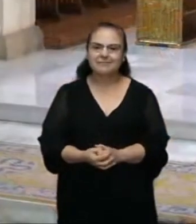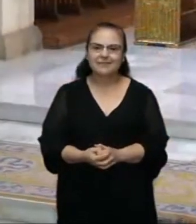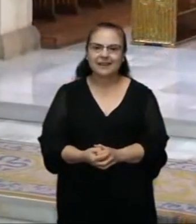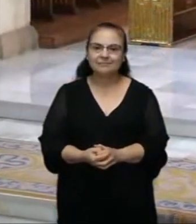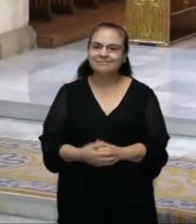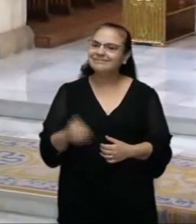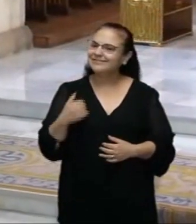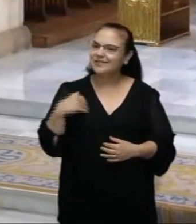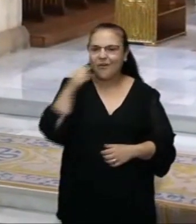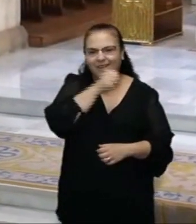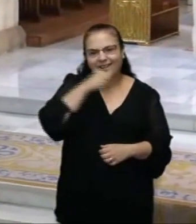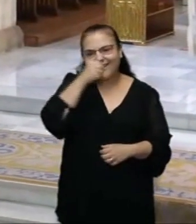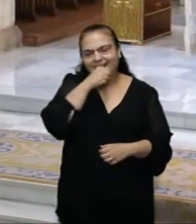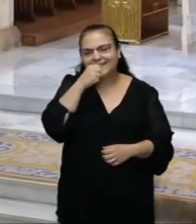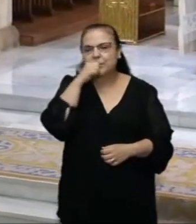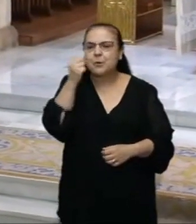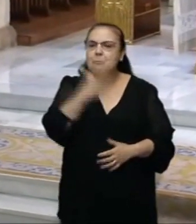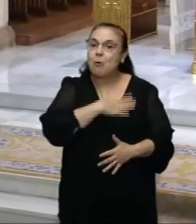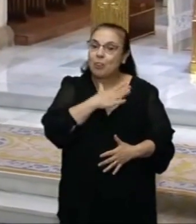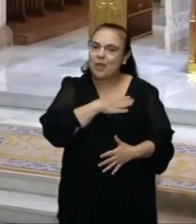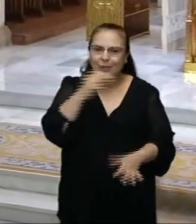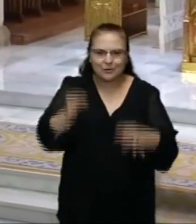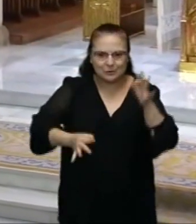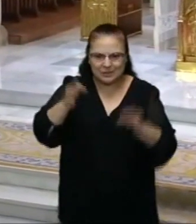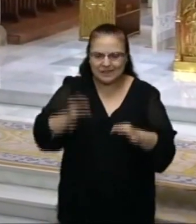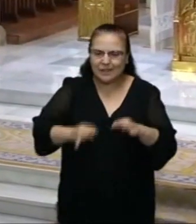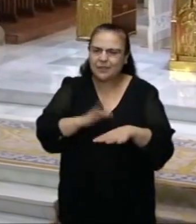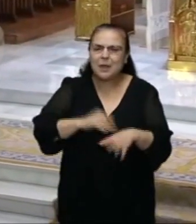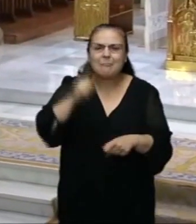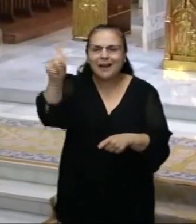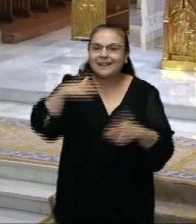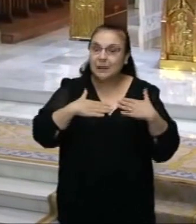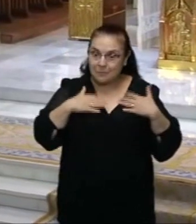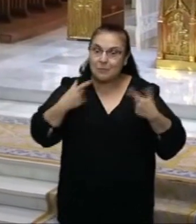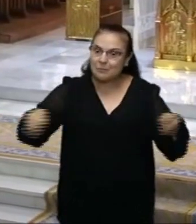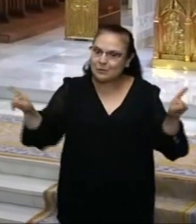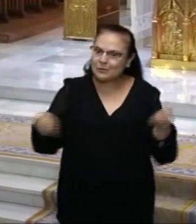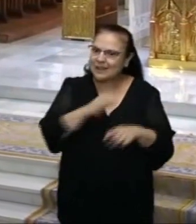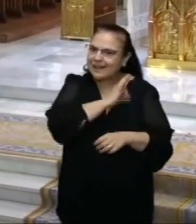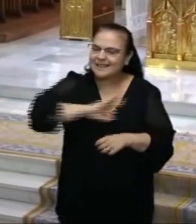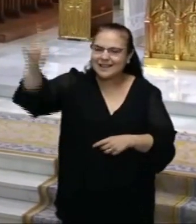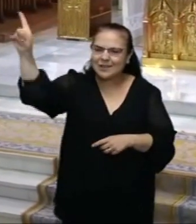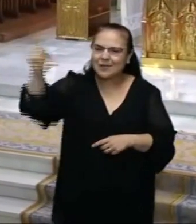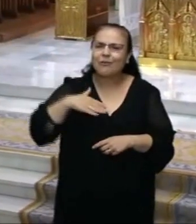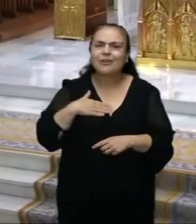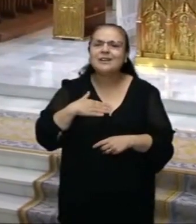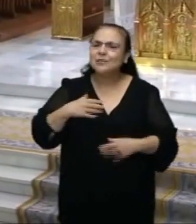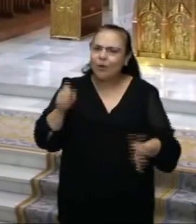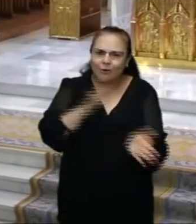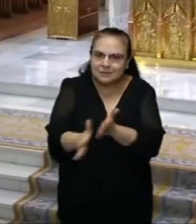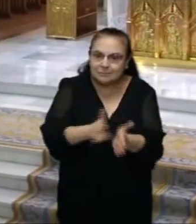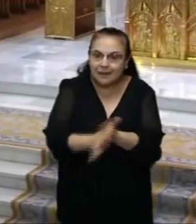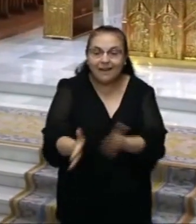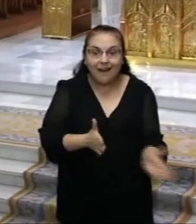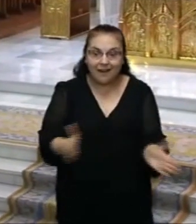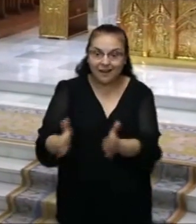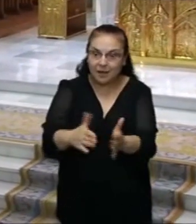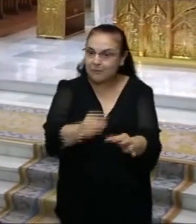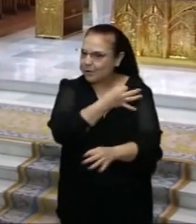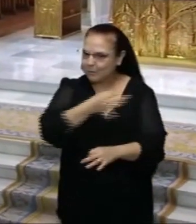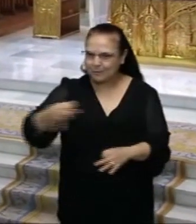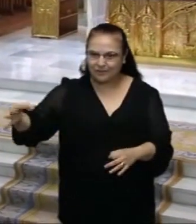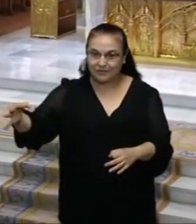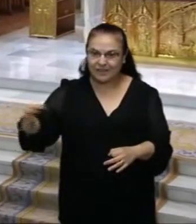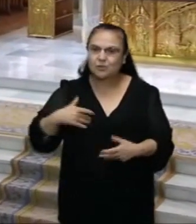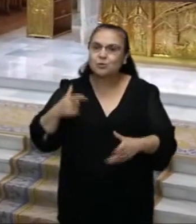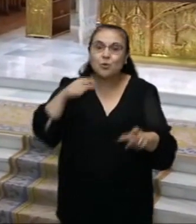Andaré con rectitud de corazón. Voy a cantar la bondad y la justicia. Para ti es mi música, Señor. Voy a explicar el camino perfecto.